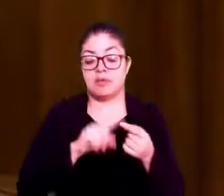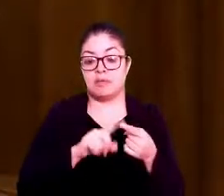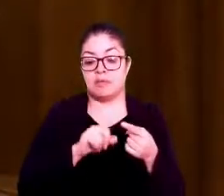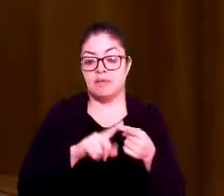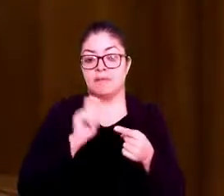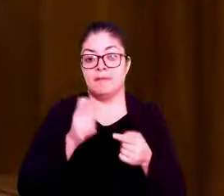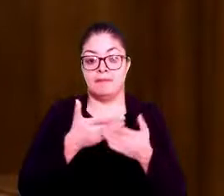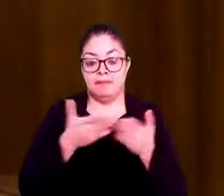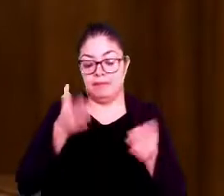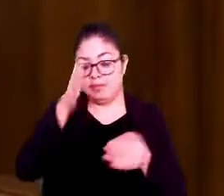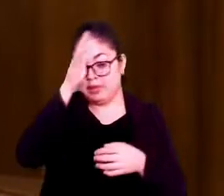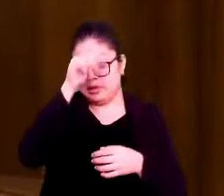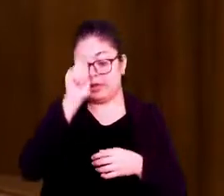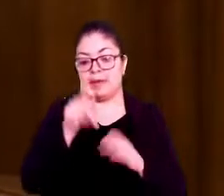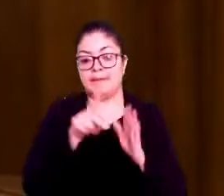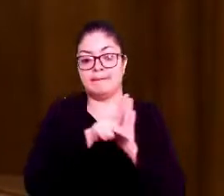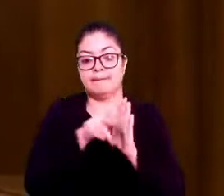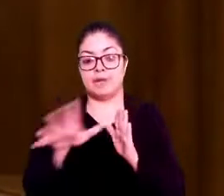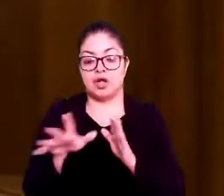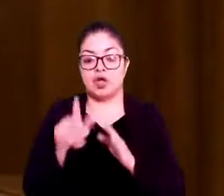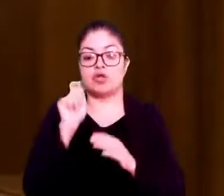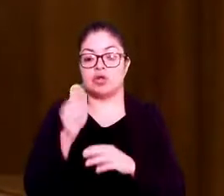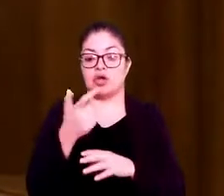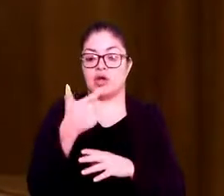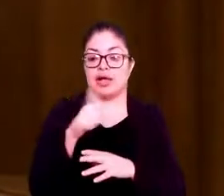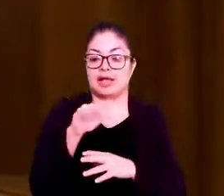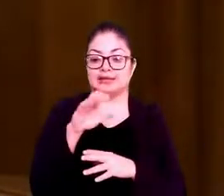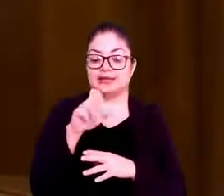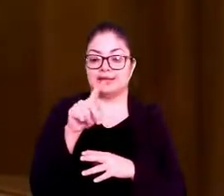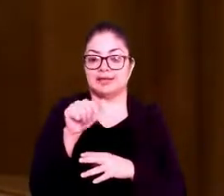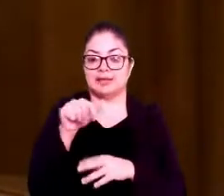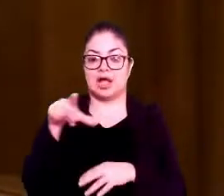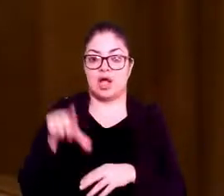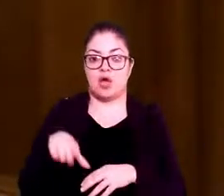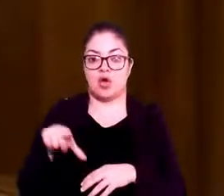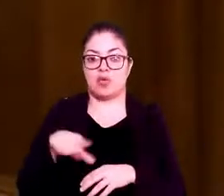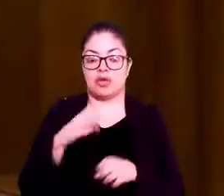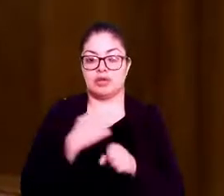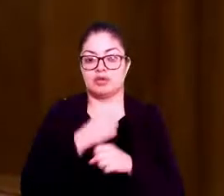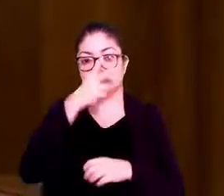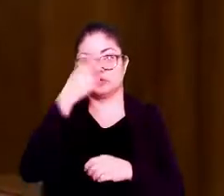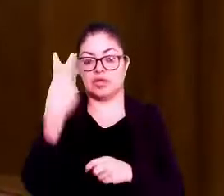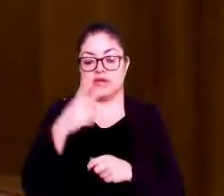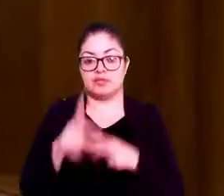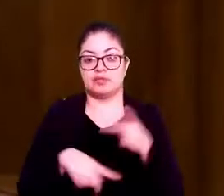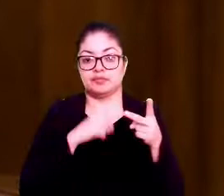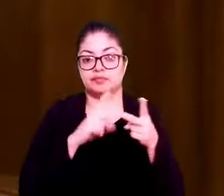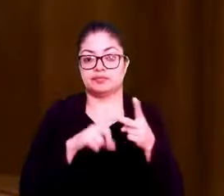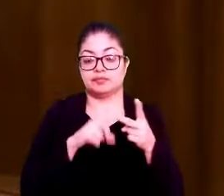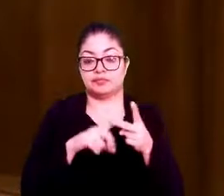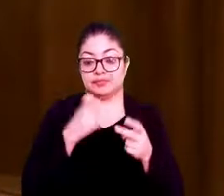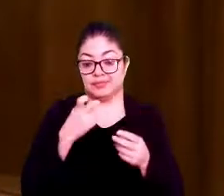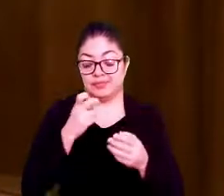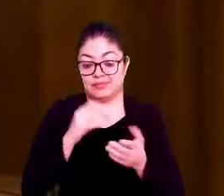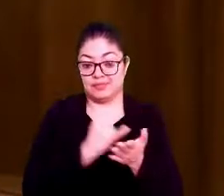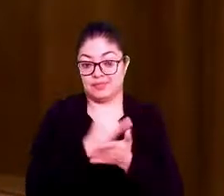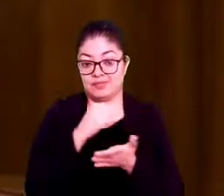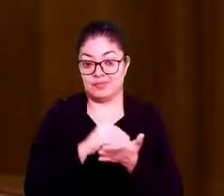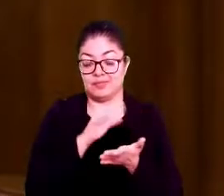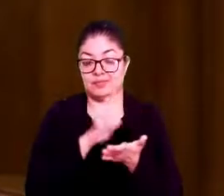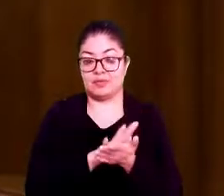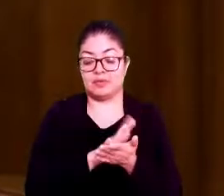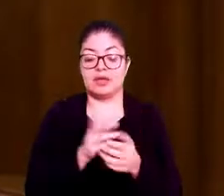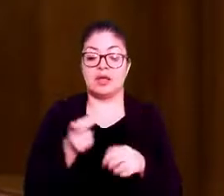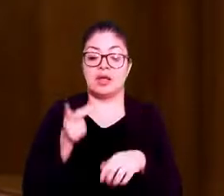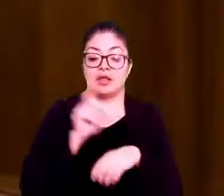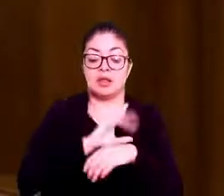el presente acuerdo en el periódico oficial de la Gaceta de Gobierno del Estado de México. Segundo, el presente decreto entrará en vigor al